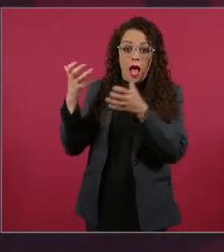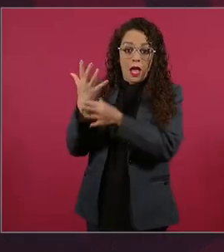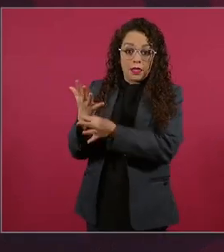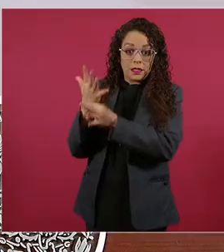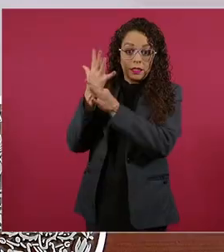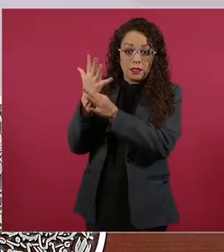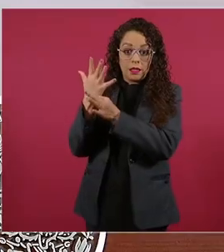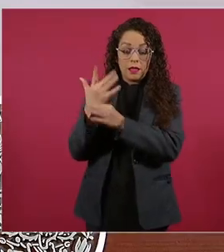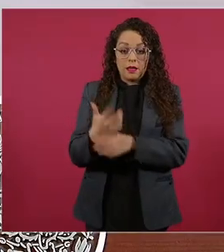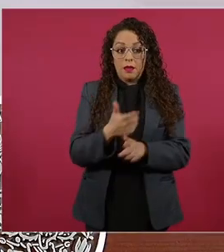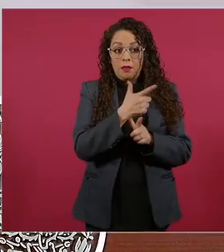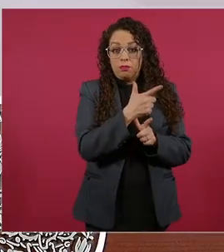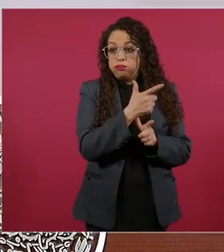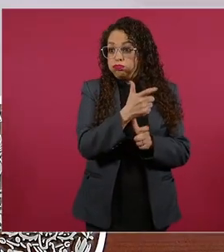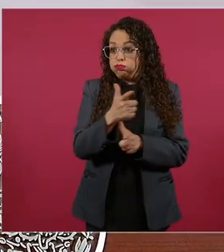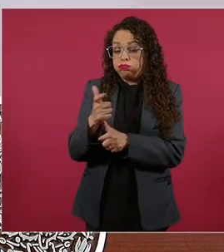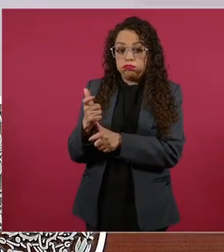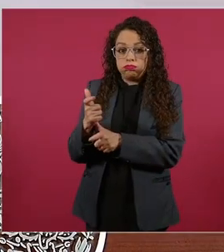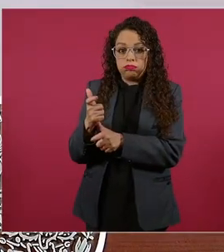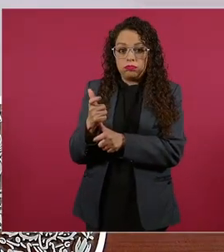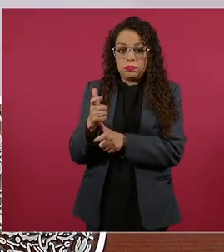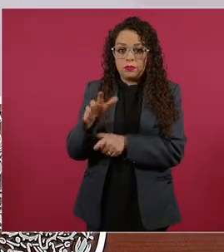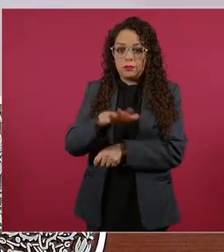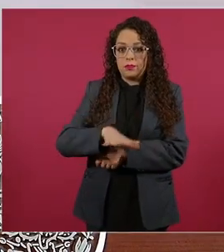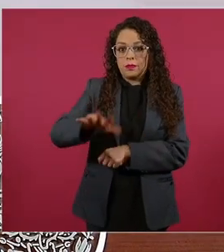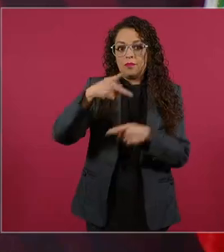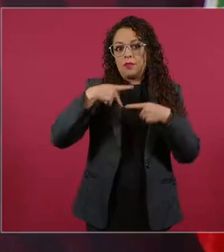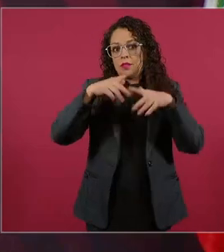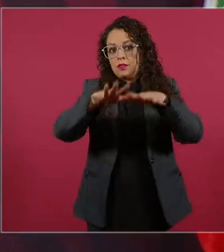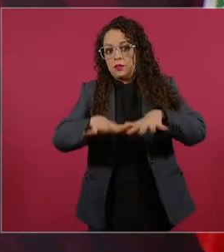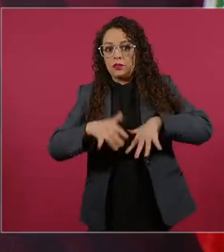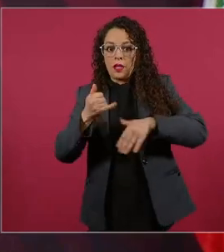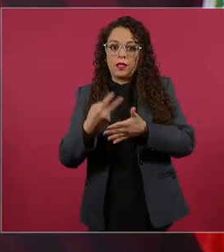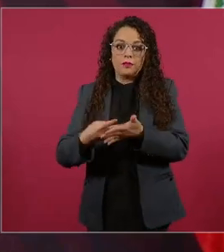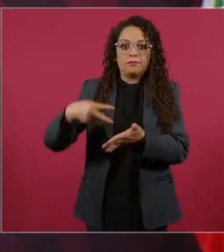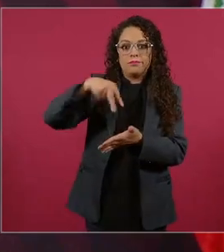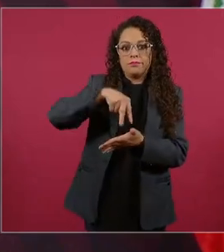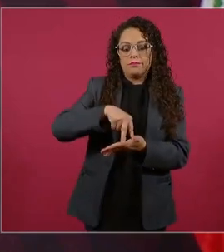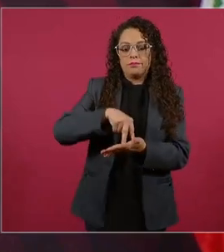Todo muy lamentable. Nosotros ya hemos